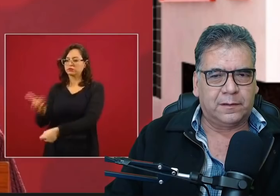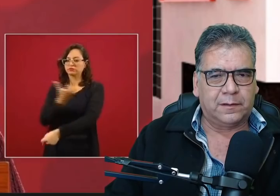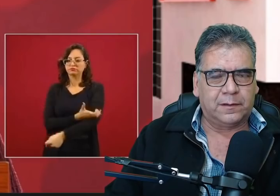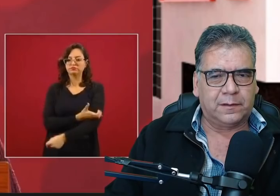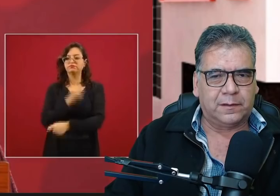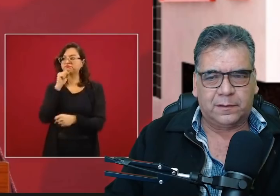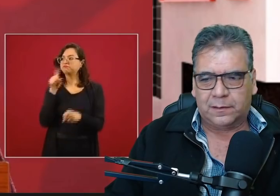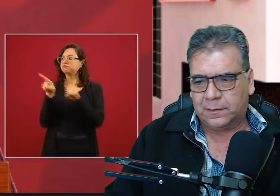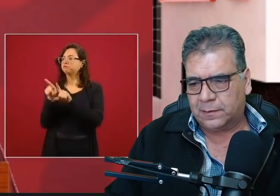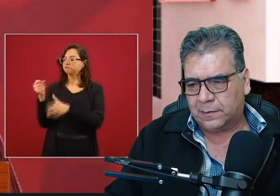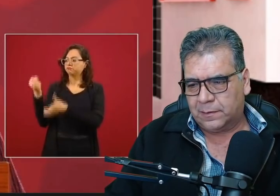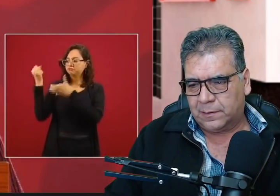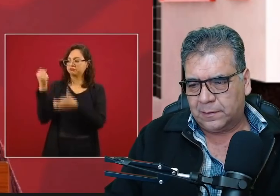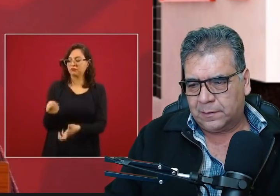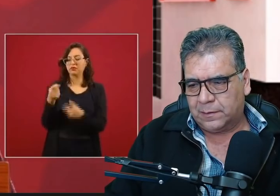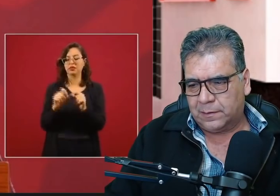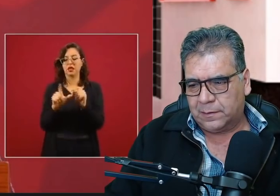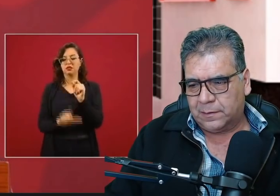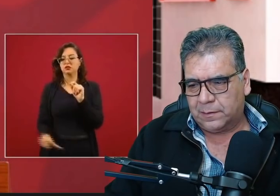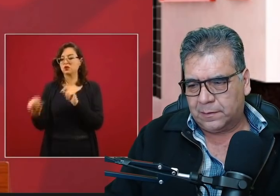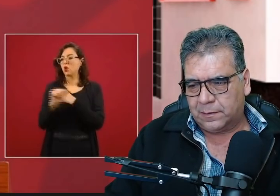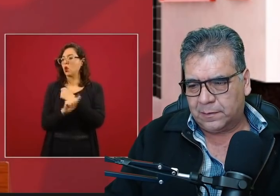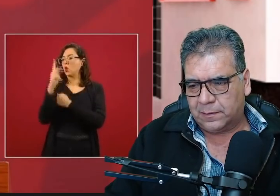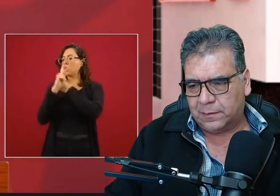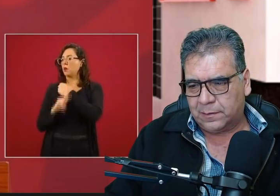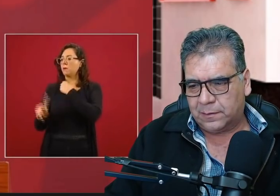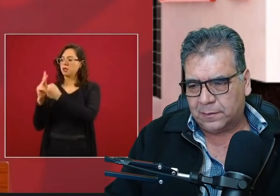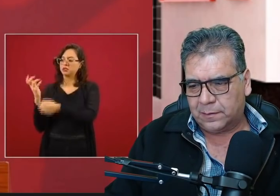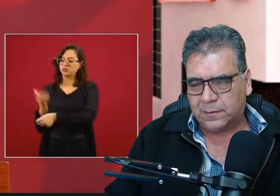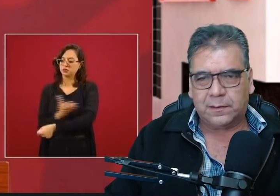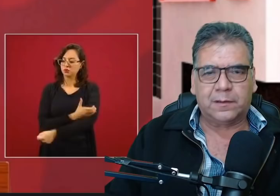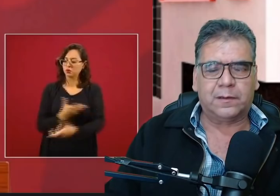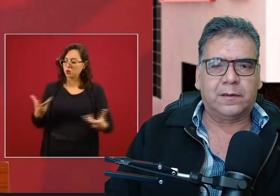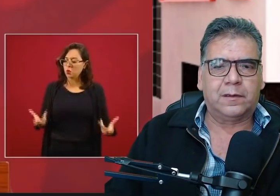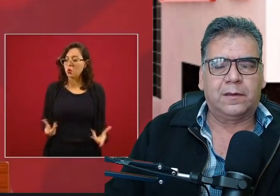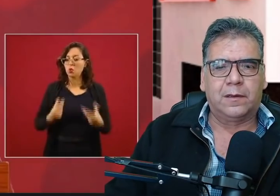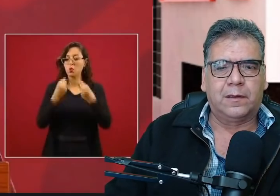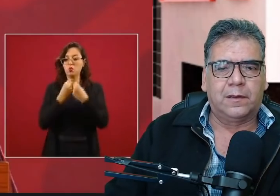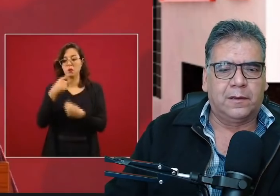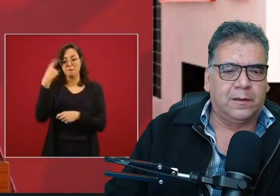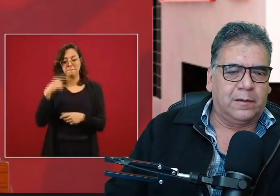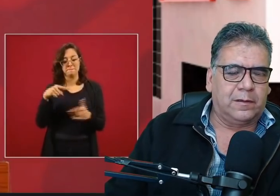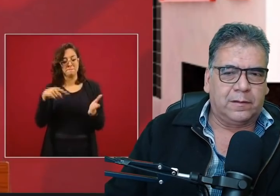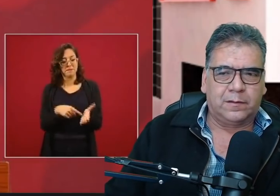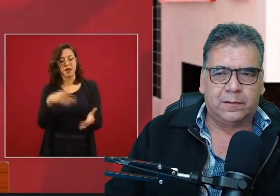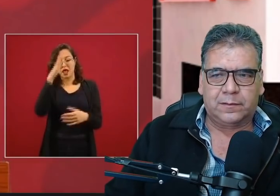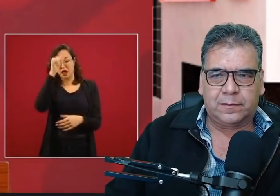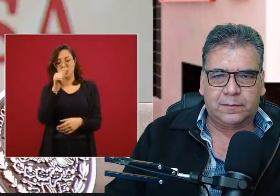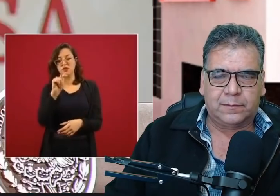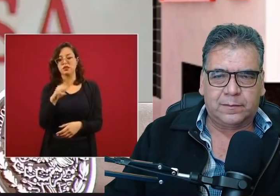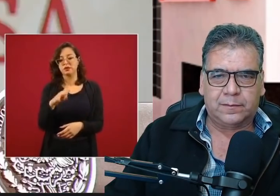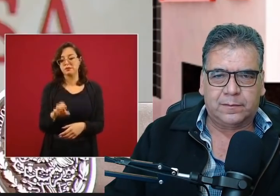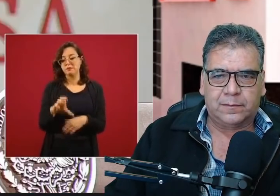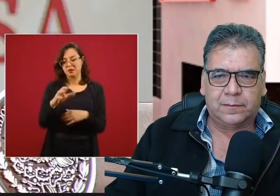los inversionistas nacionales y extranjeros, para que hagamos realidad todo el potencial que tiene el